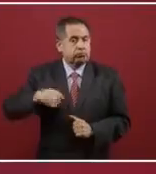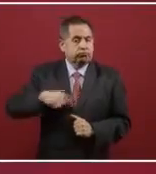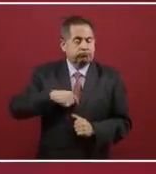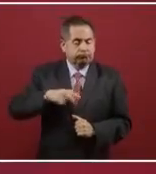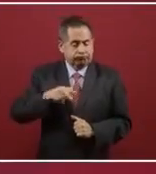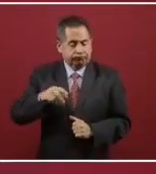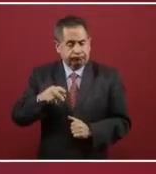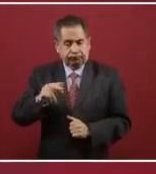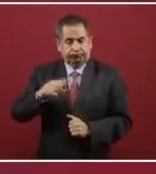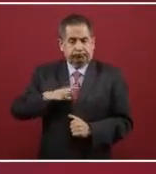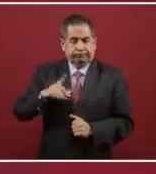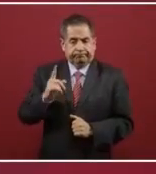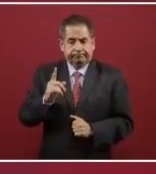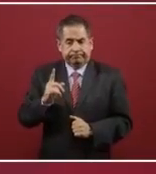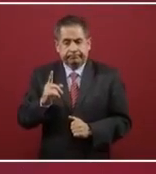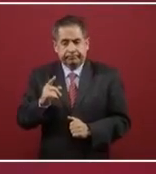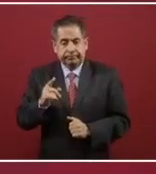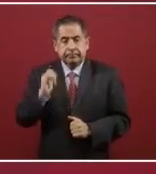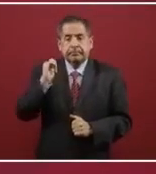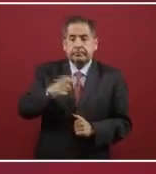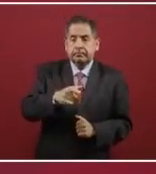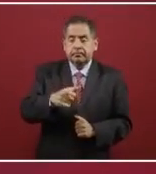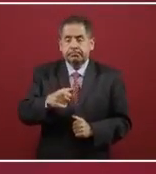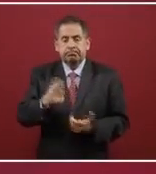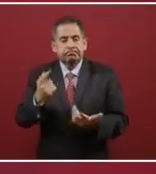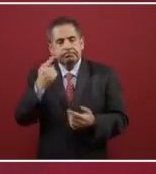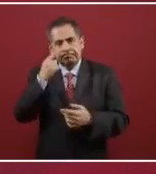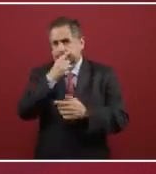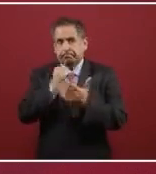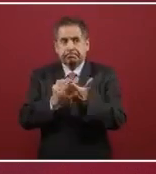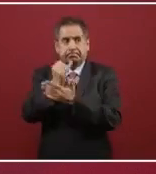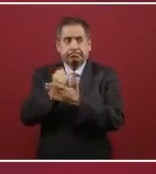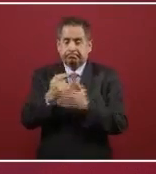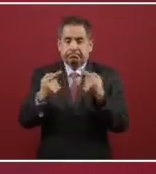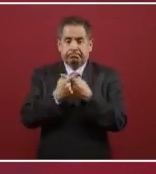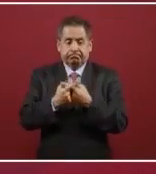permitimos ningún acto antidemocrático